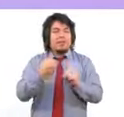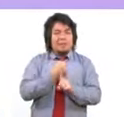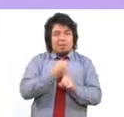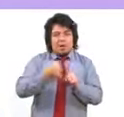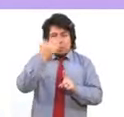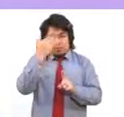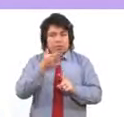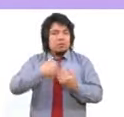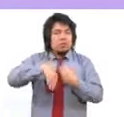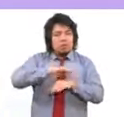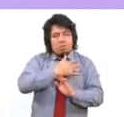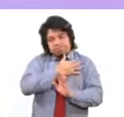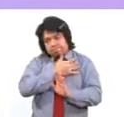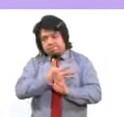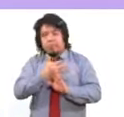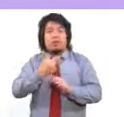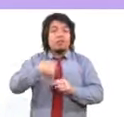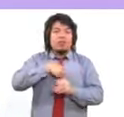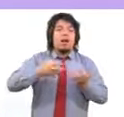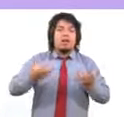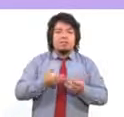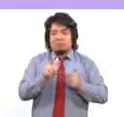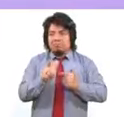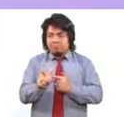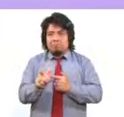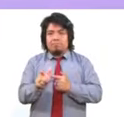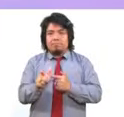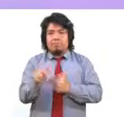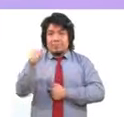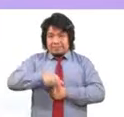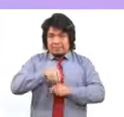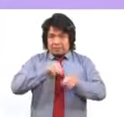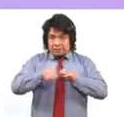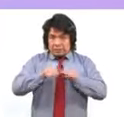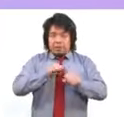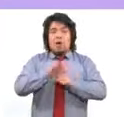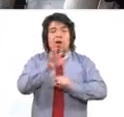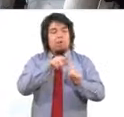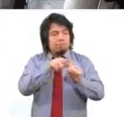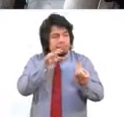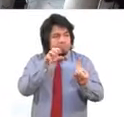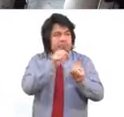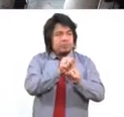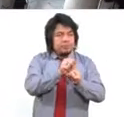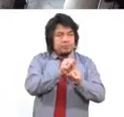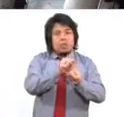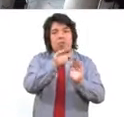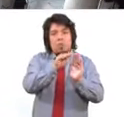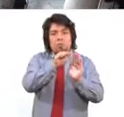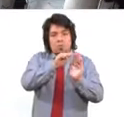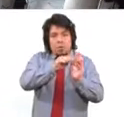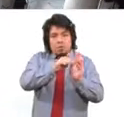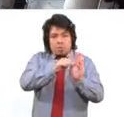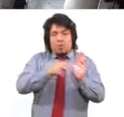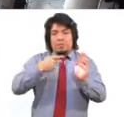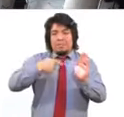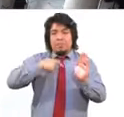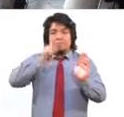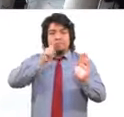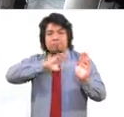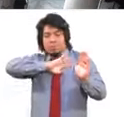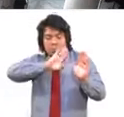venido haciendo hasta ahora. Nuestro trabajo está enfocado en tener menos casos de muertes de mujeres por